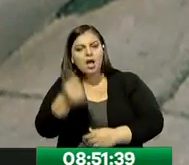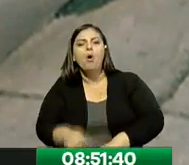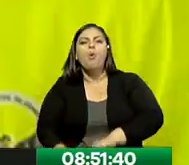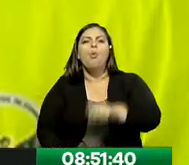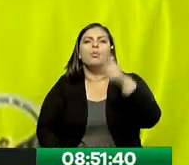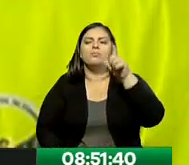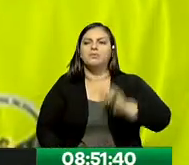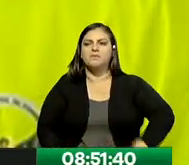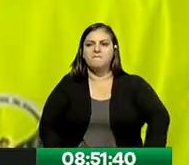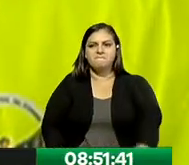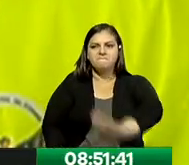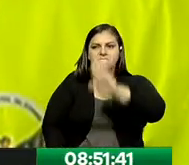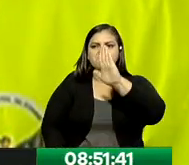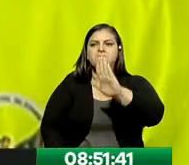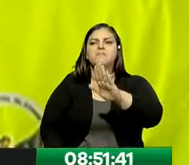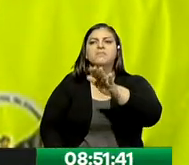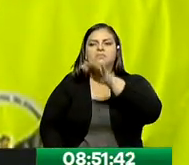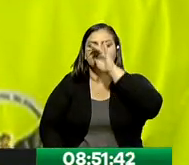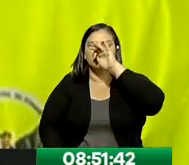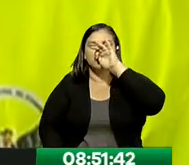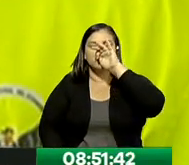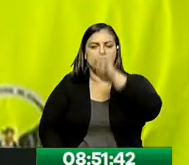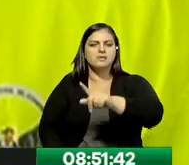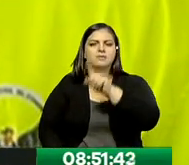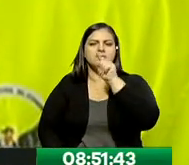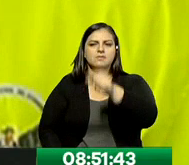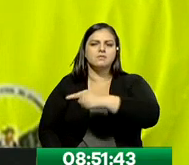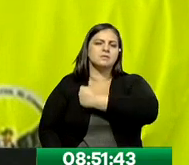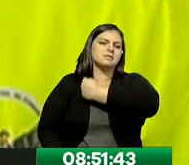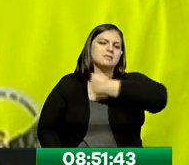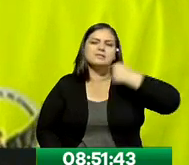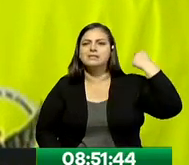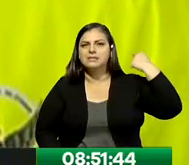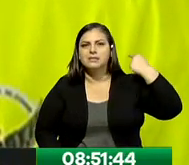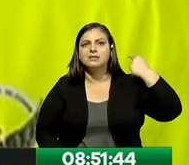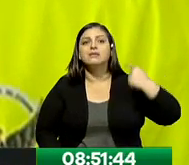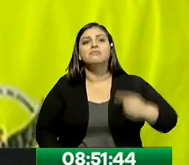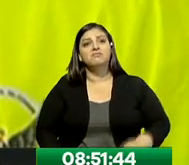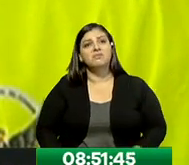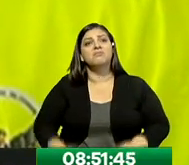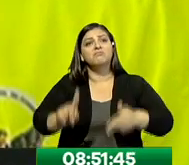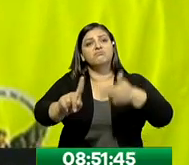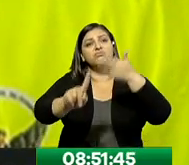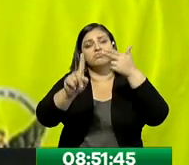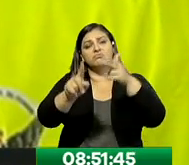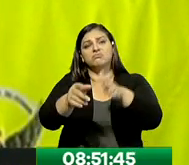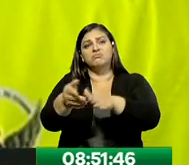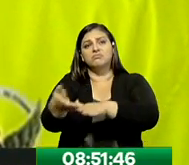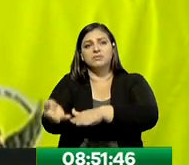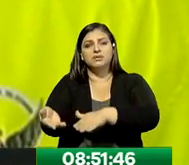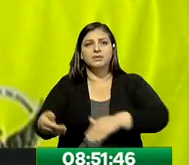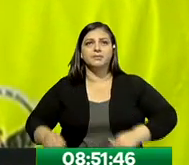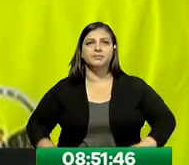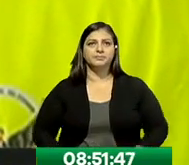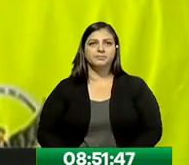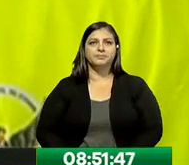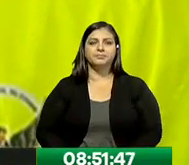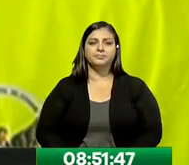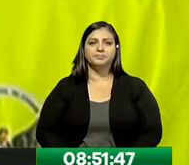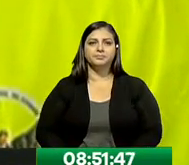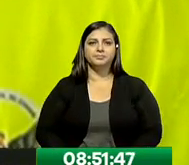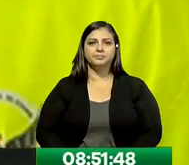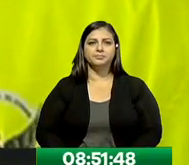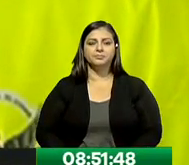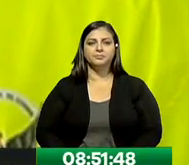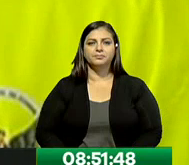algo pendiente, fruto de sus actividades ilícitas, y de pronto esto fue lo que motivó la